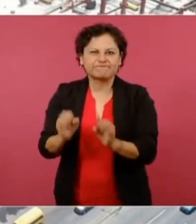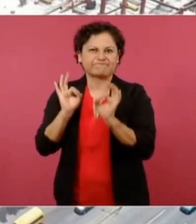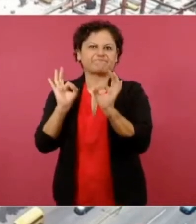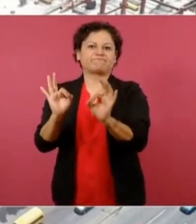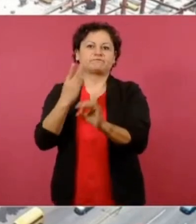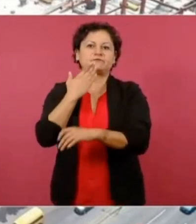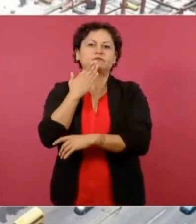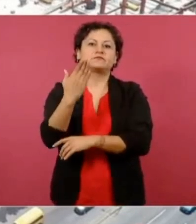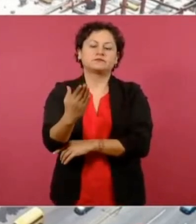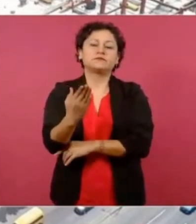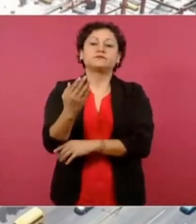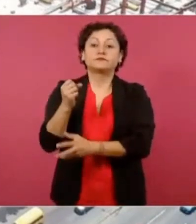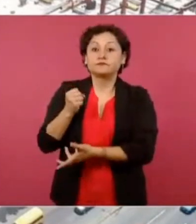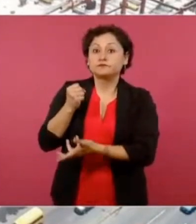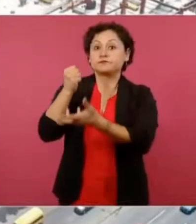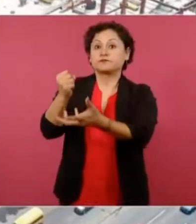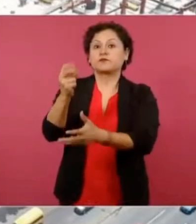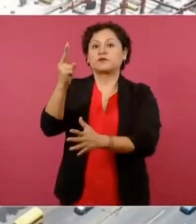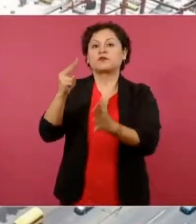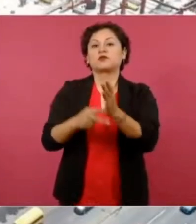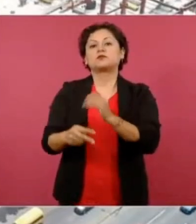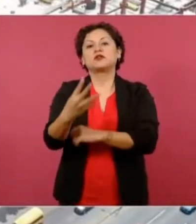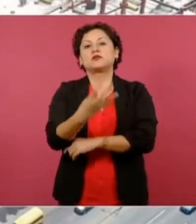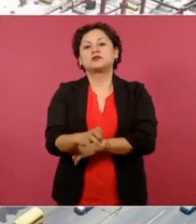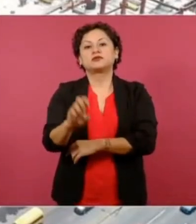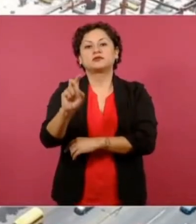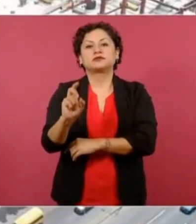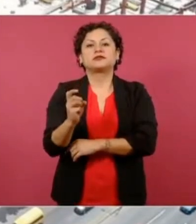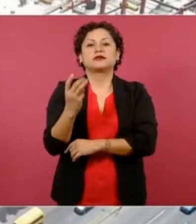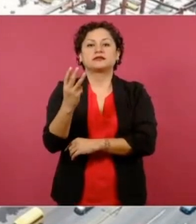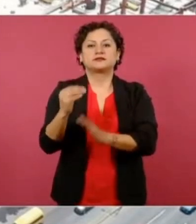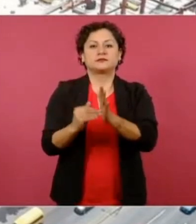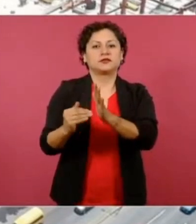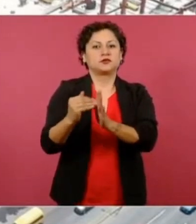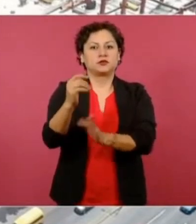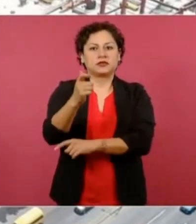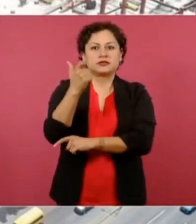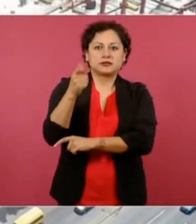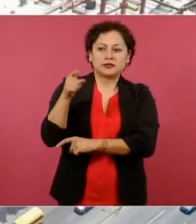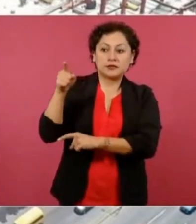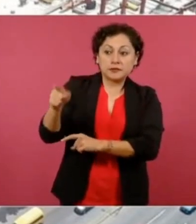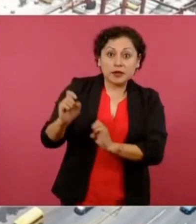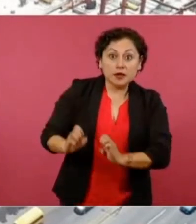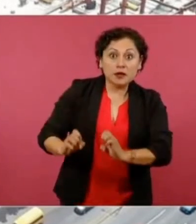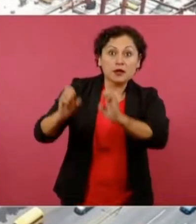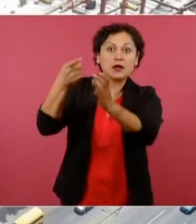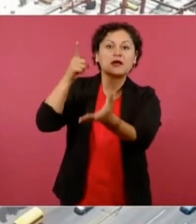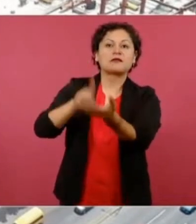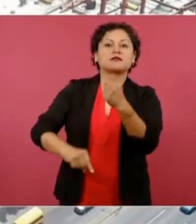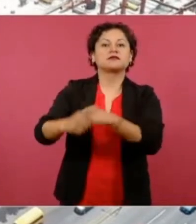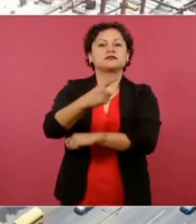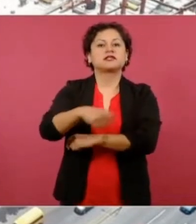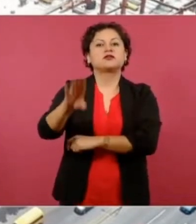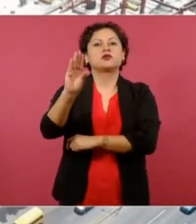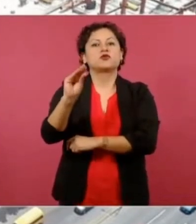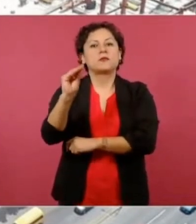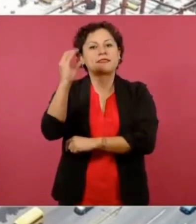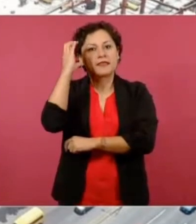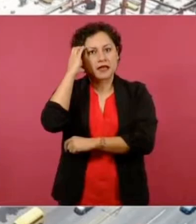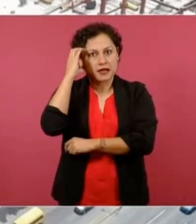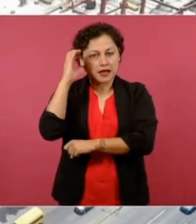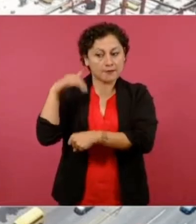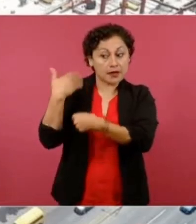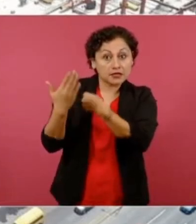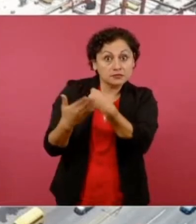Actualmente esta inversión es de 2.433 millones de pesos, un hospital de 190 camas que se espera